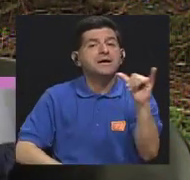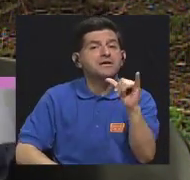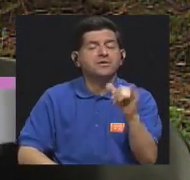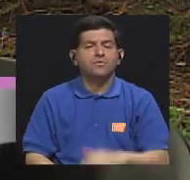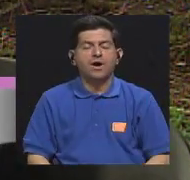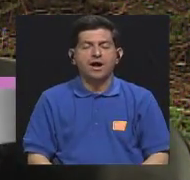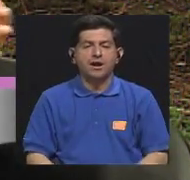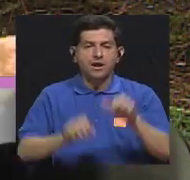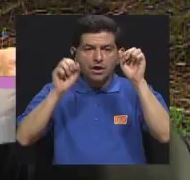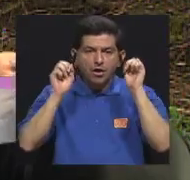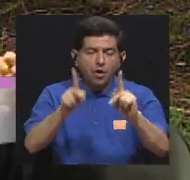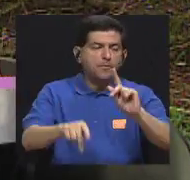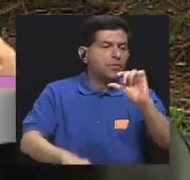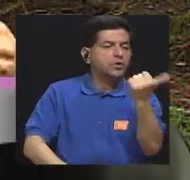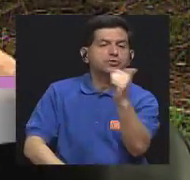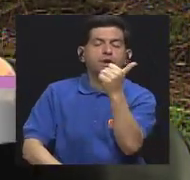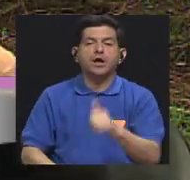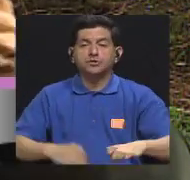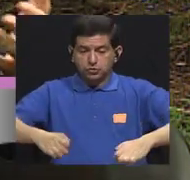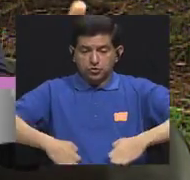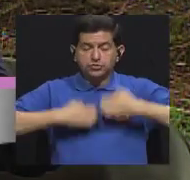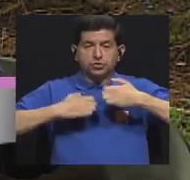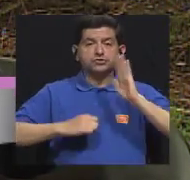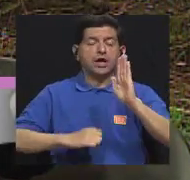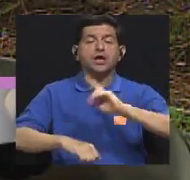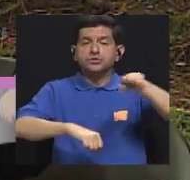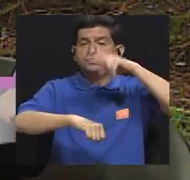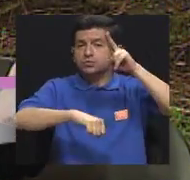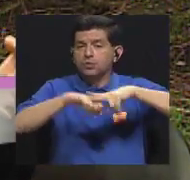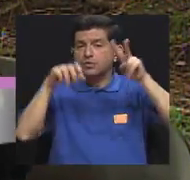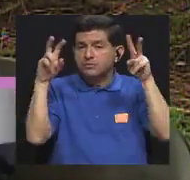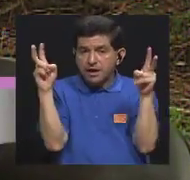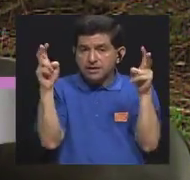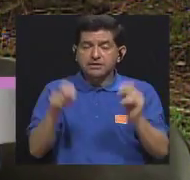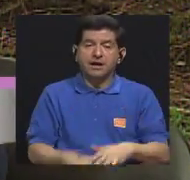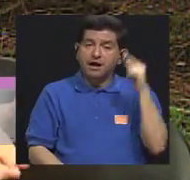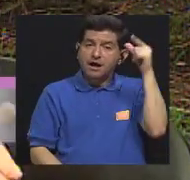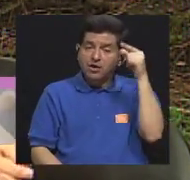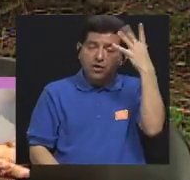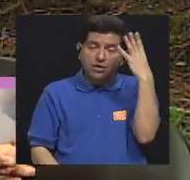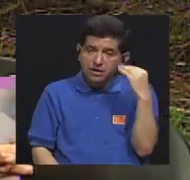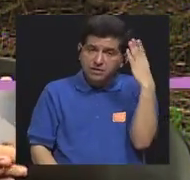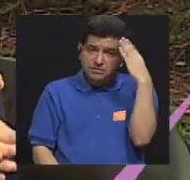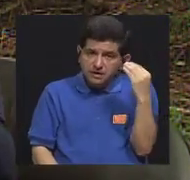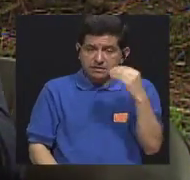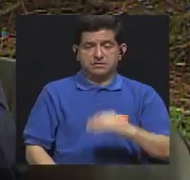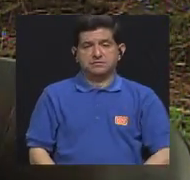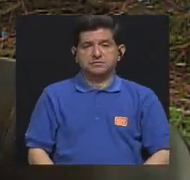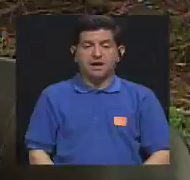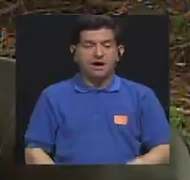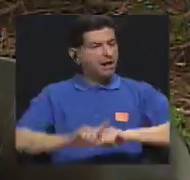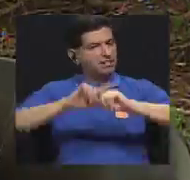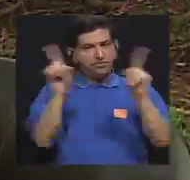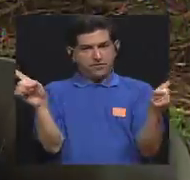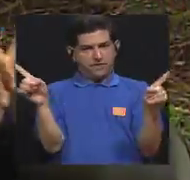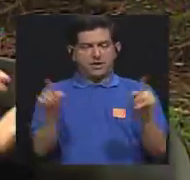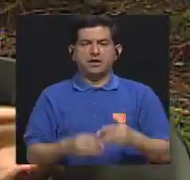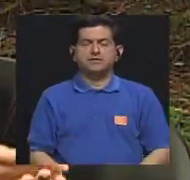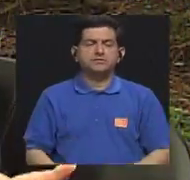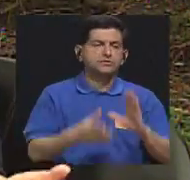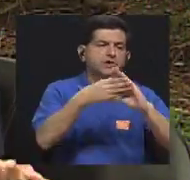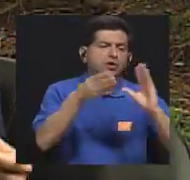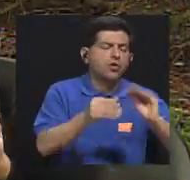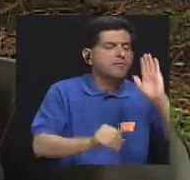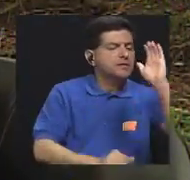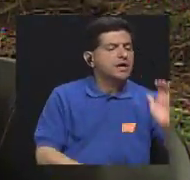que le dé los espacios a los otros de existir desde su normalidad, porque, o sea, obviamente por experiencia va a ser diferente lo que pueda